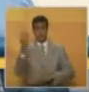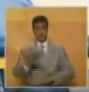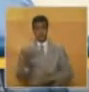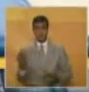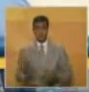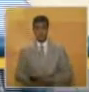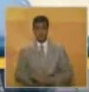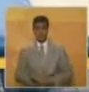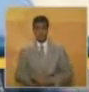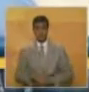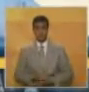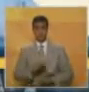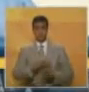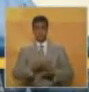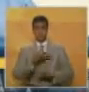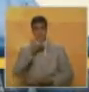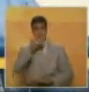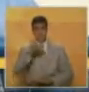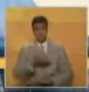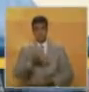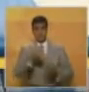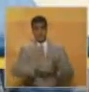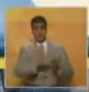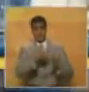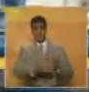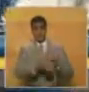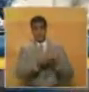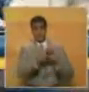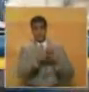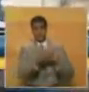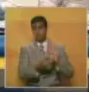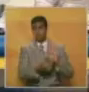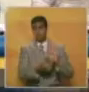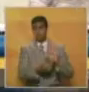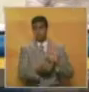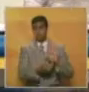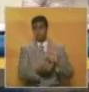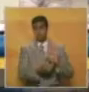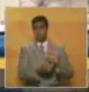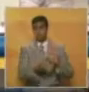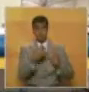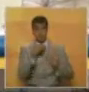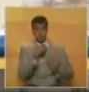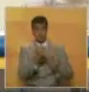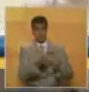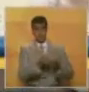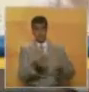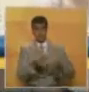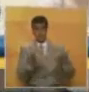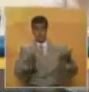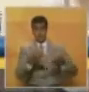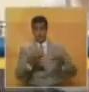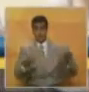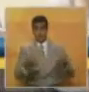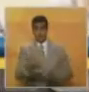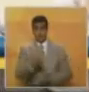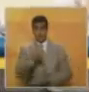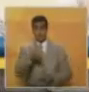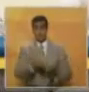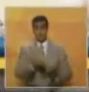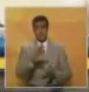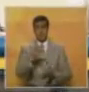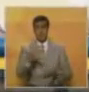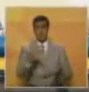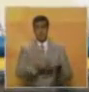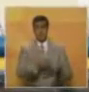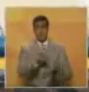penalmente, porque efectivamente están prohibidos en nuestra Constitución. Según el informe de Provea y Espacio Público, en lo que va del 2009 se